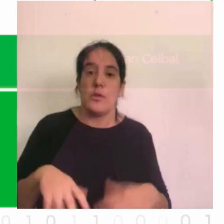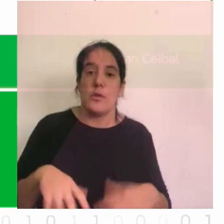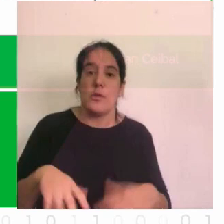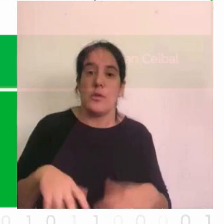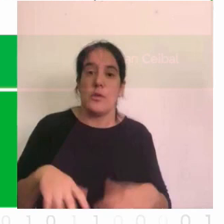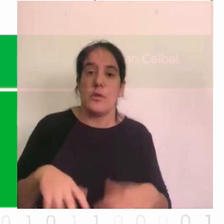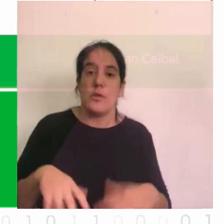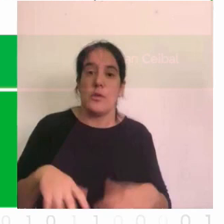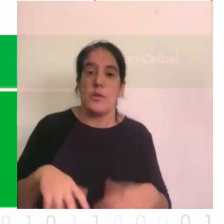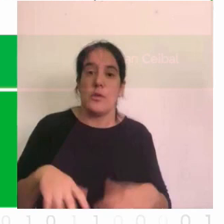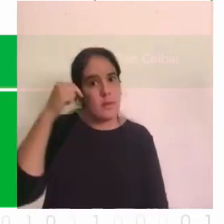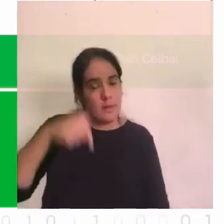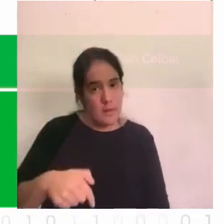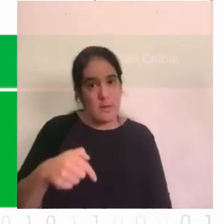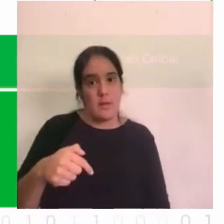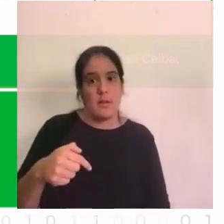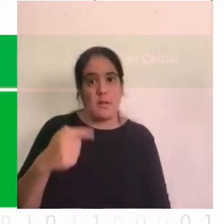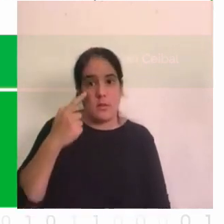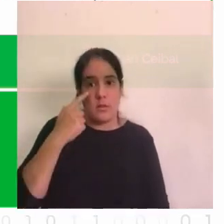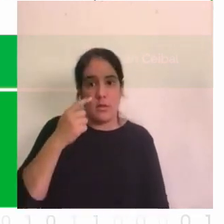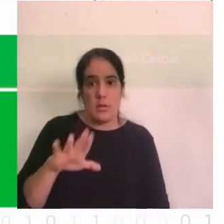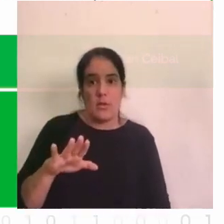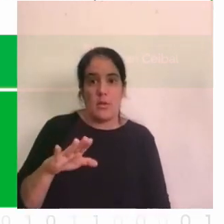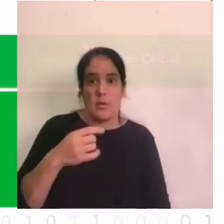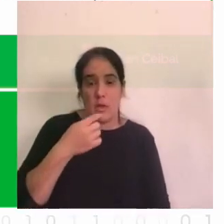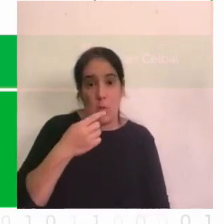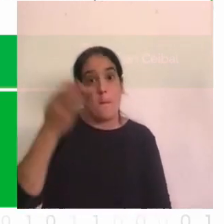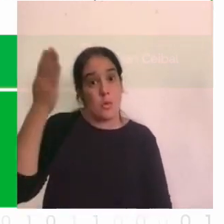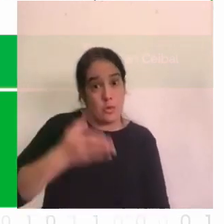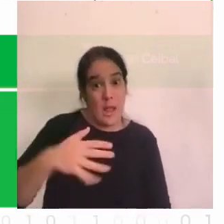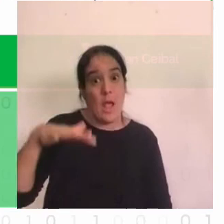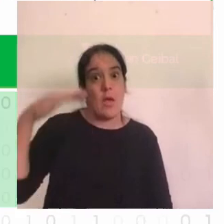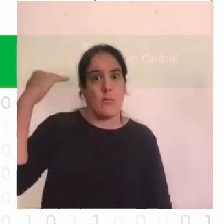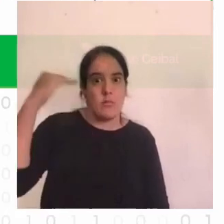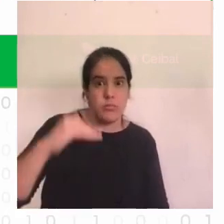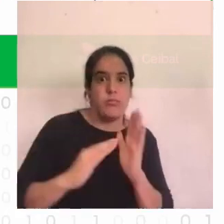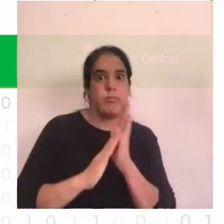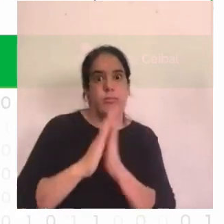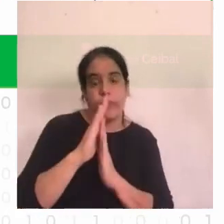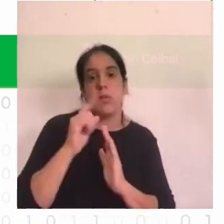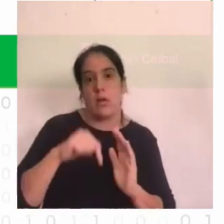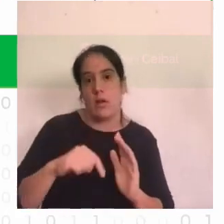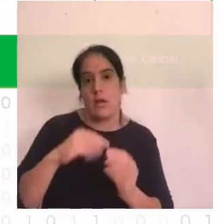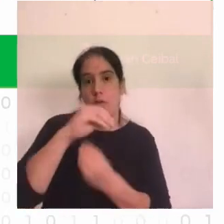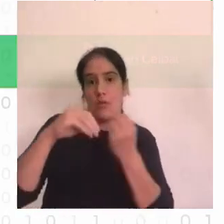nada despreciable, sino que hablamos de un porcentaje alto de hogares que padecen inseguridad alimentaria. Así que bueno, por acá termino.